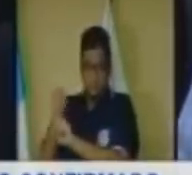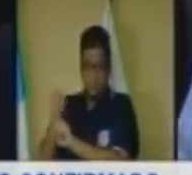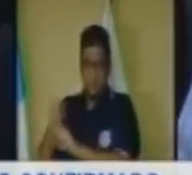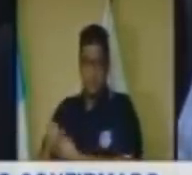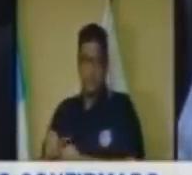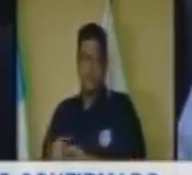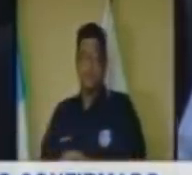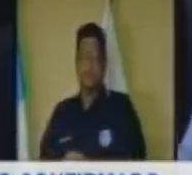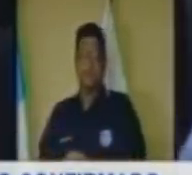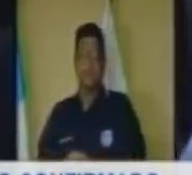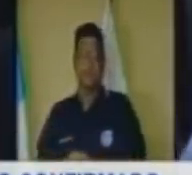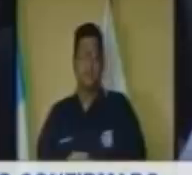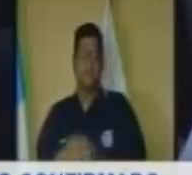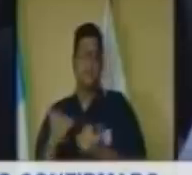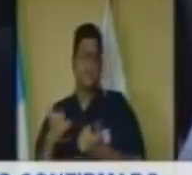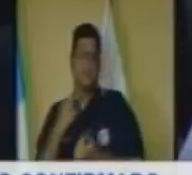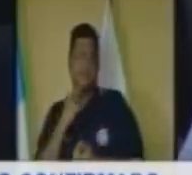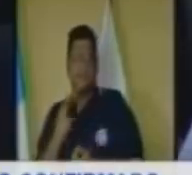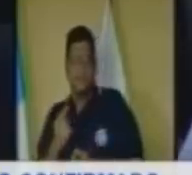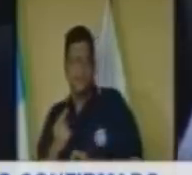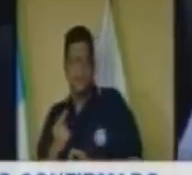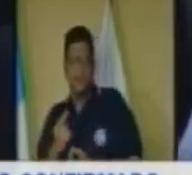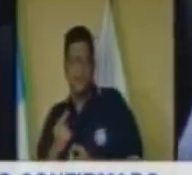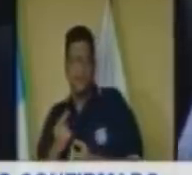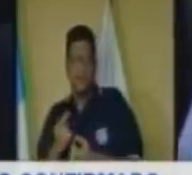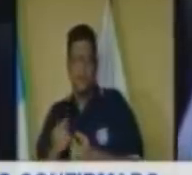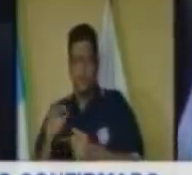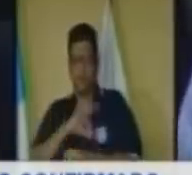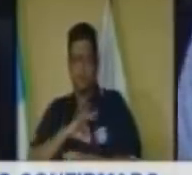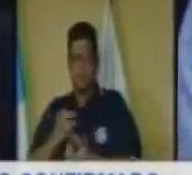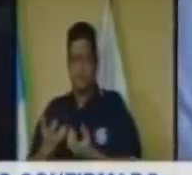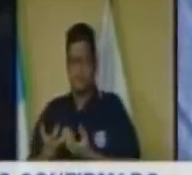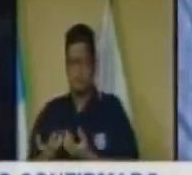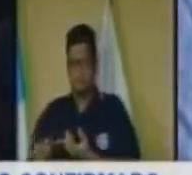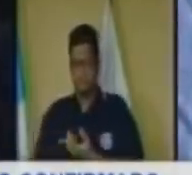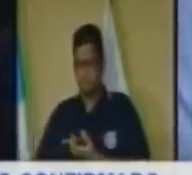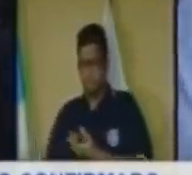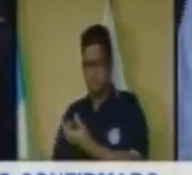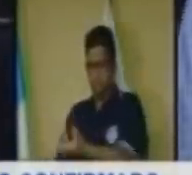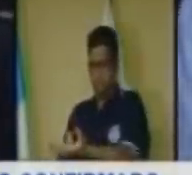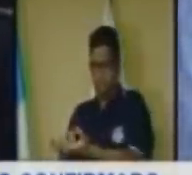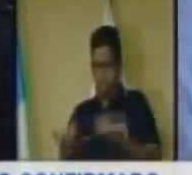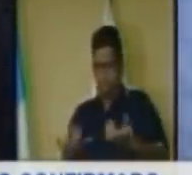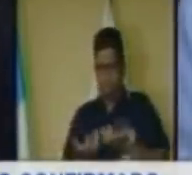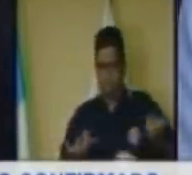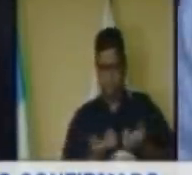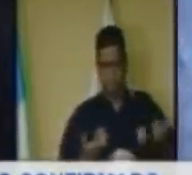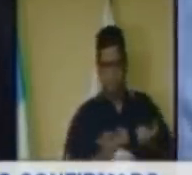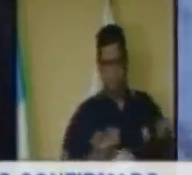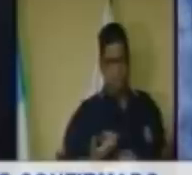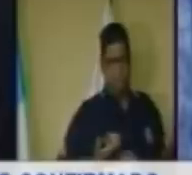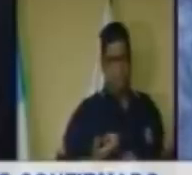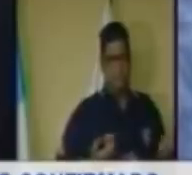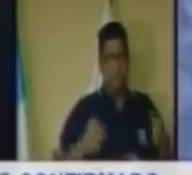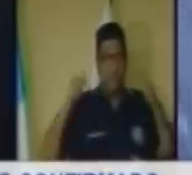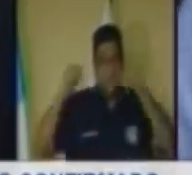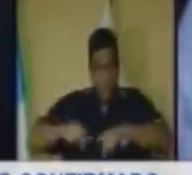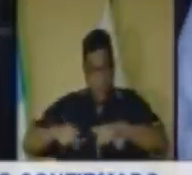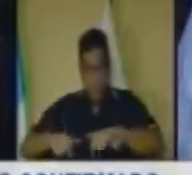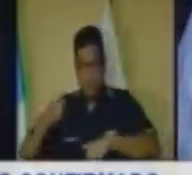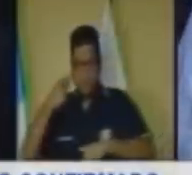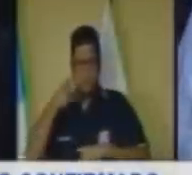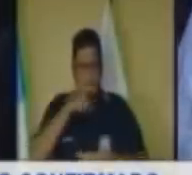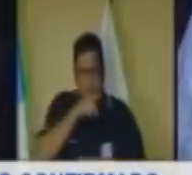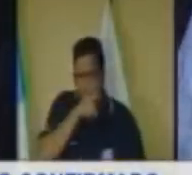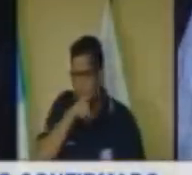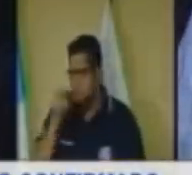así lo quiere ver, se habla de un distanciamiento social, ¿verdad? Y me refiero a esto porque hoy incluso se puede ver que la policía nacional civil de